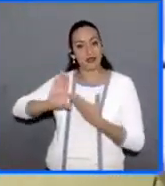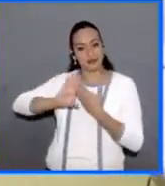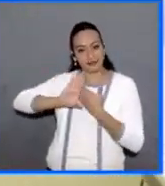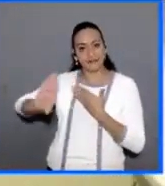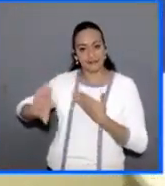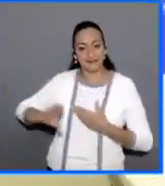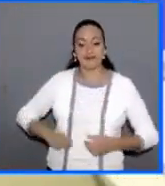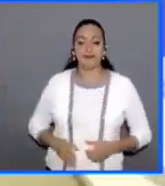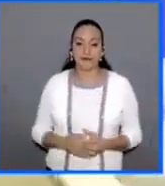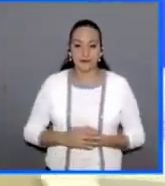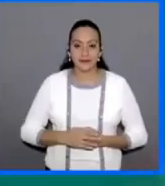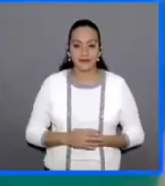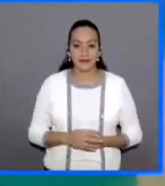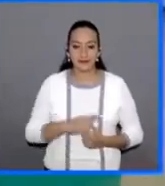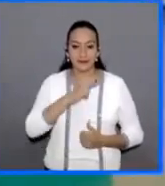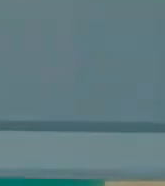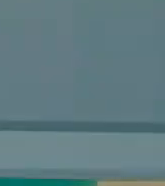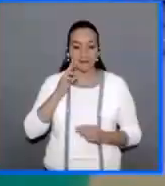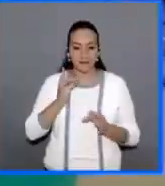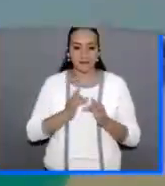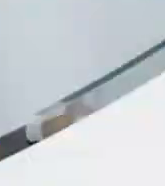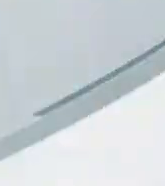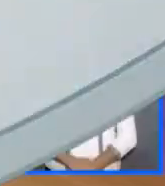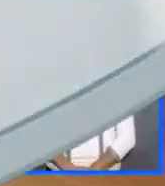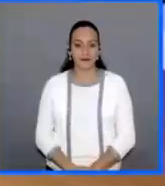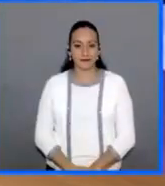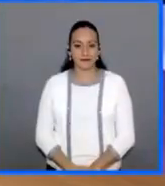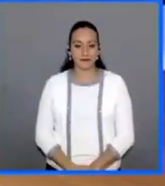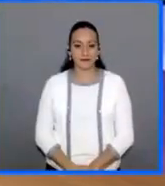Federación, Citlali Pérez.